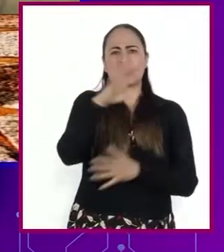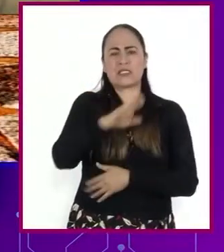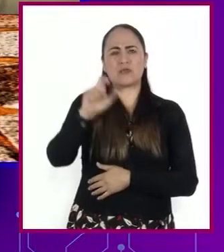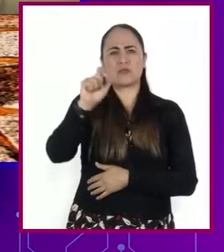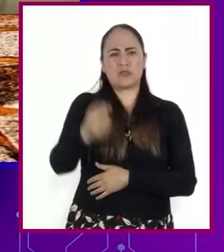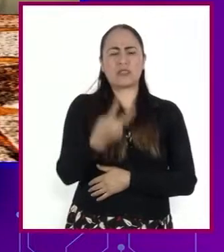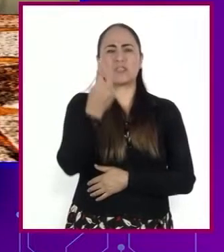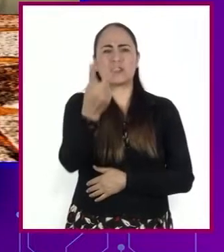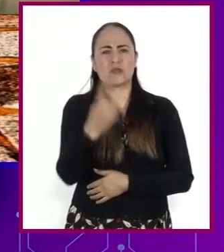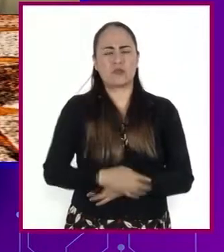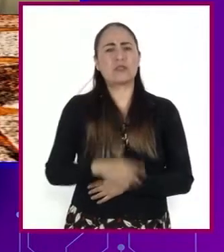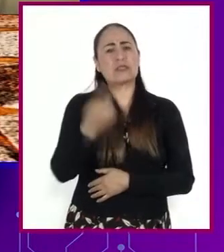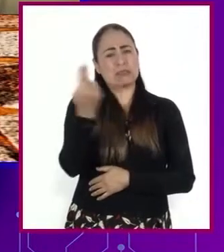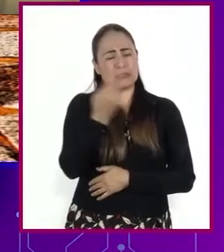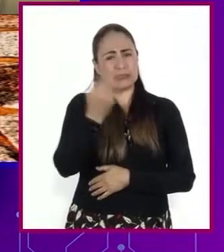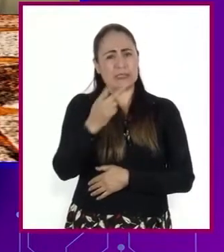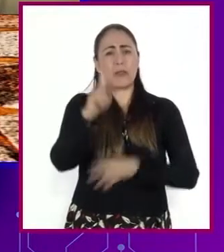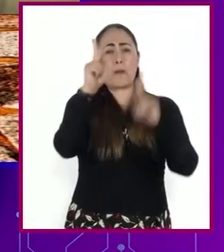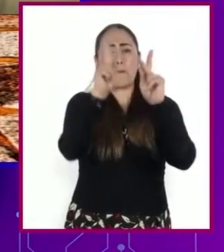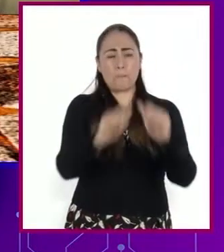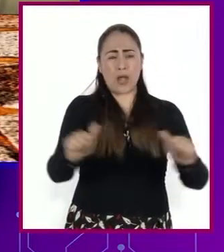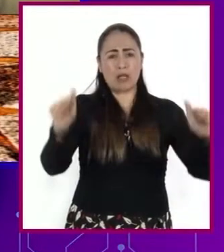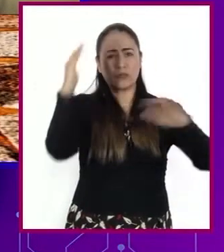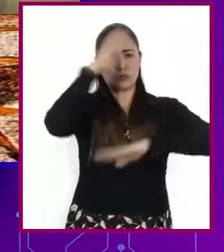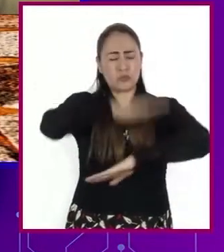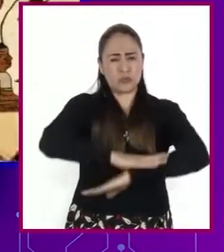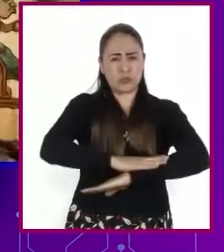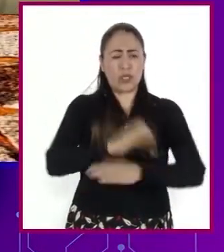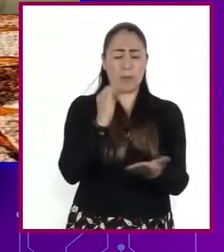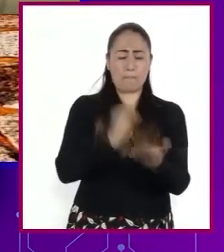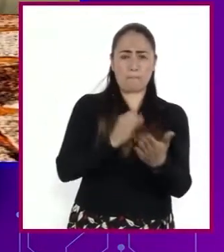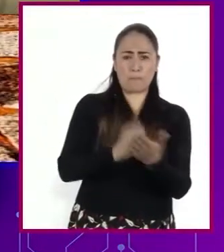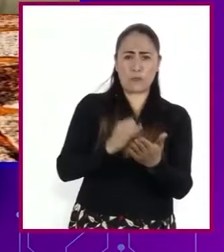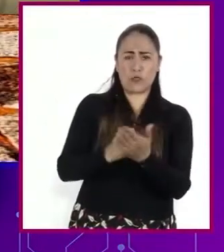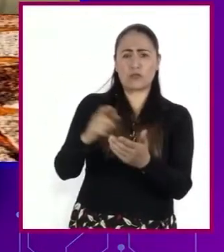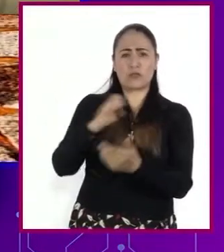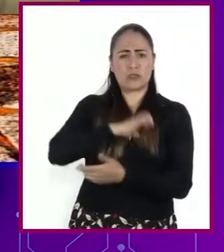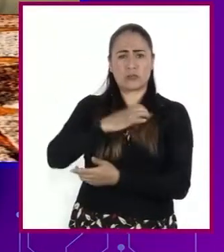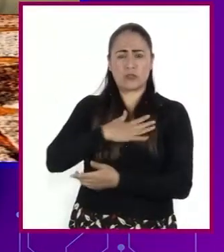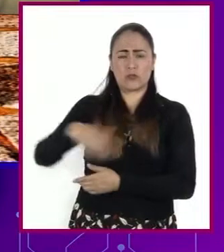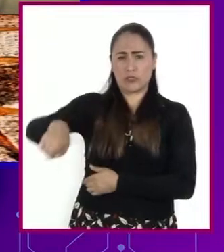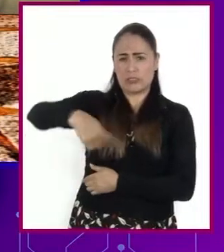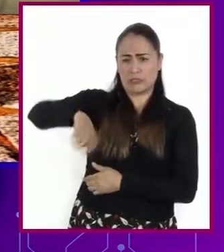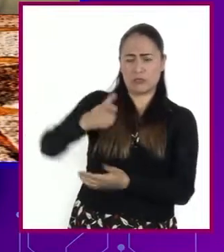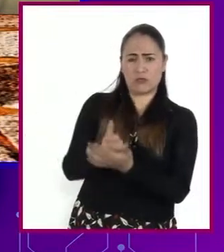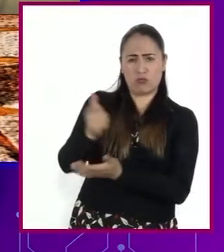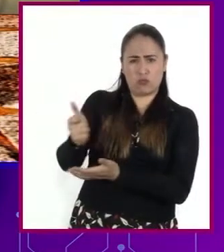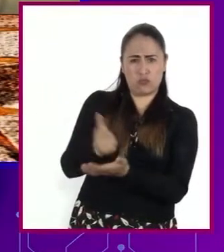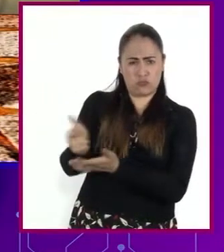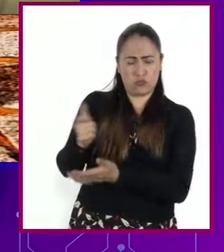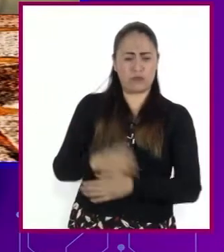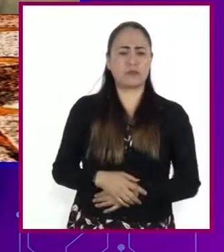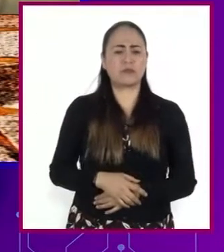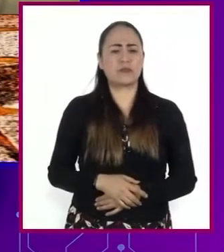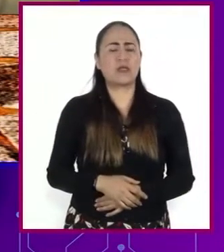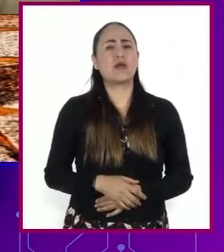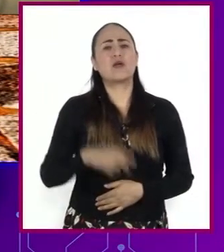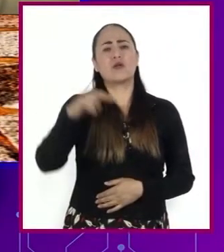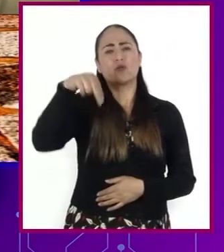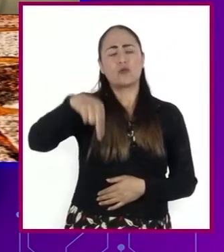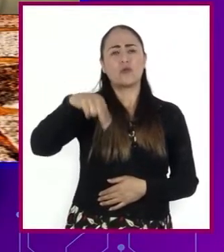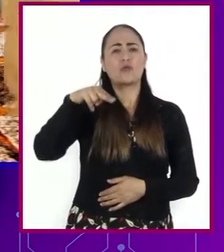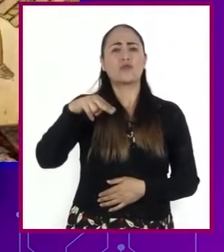hasta el siglo XVIII. Una de las últimas rebeliones estuvo encabezada por Jacinto Canec en 1761.